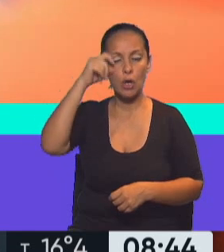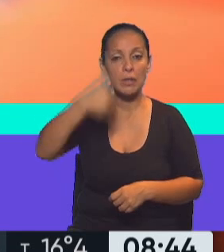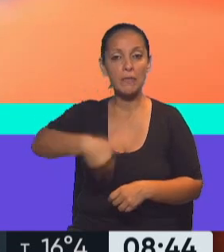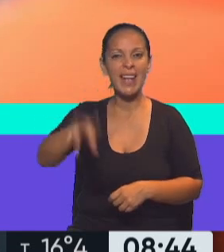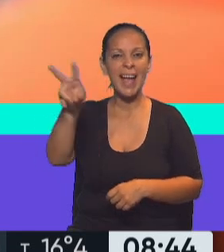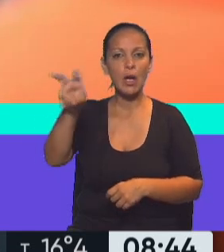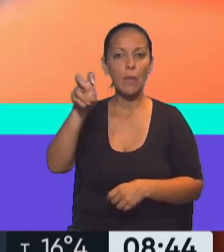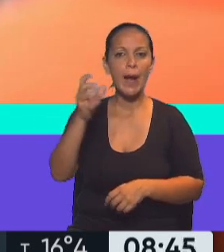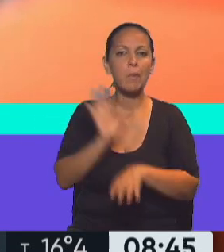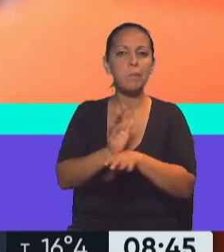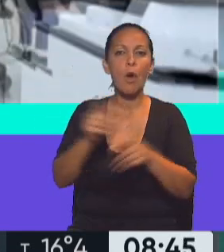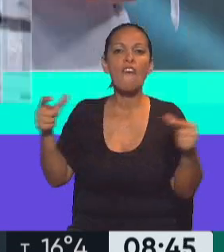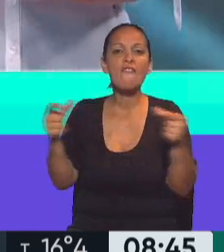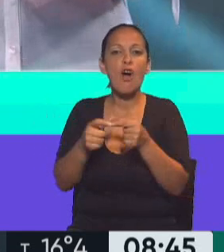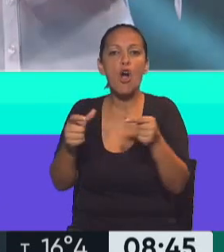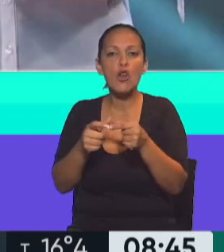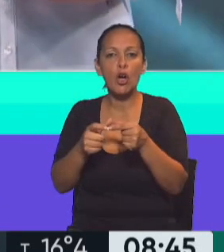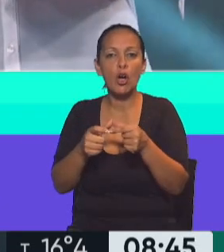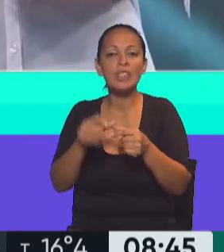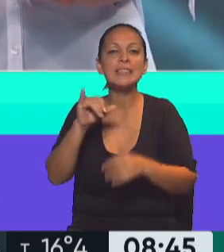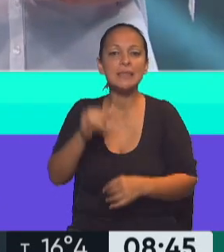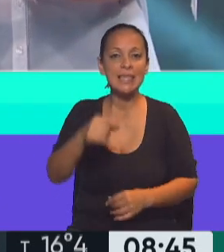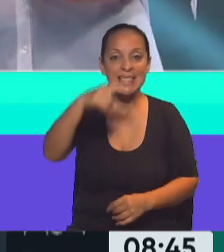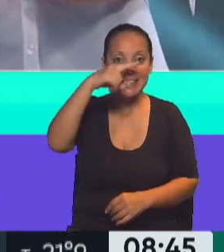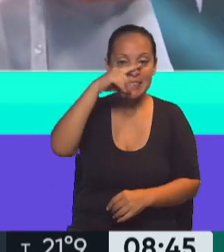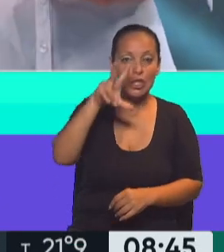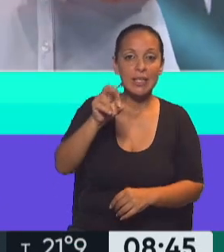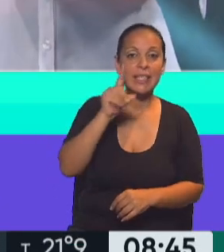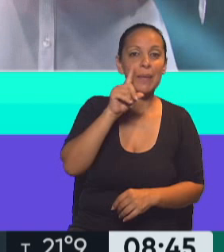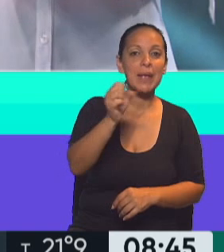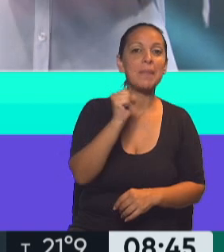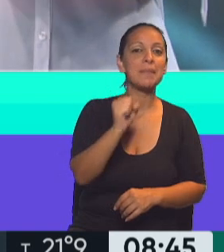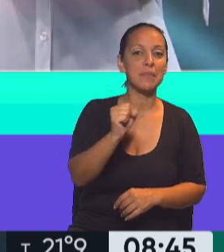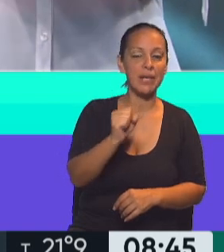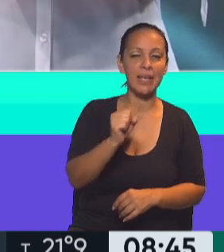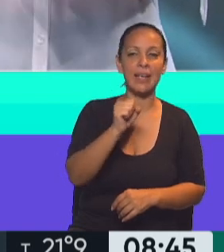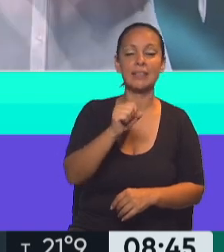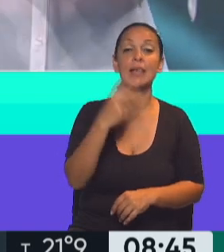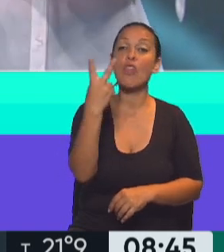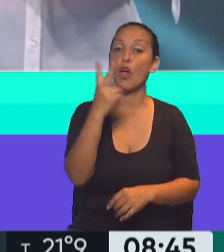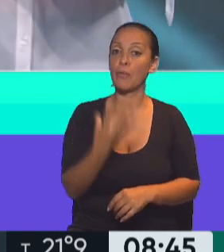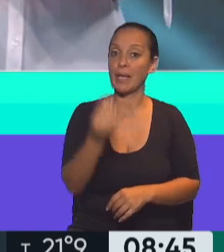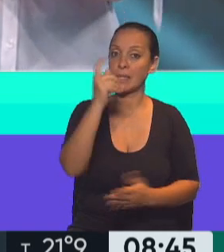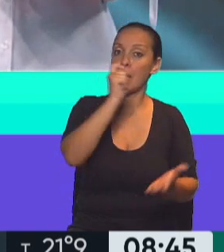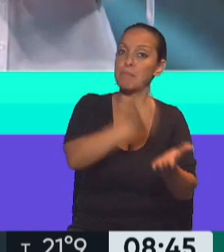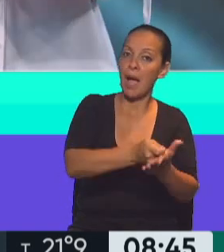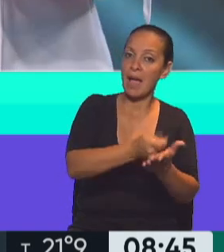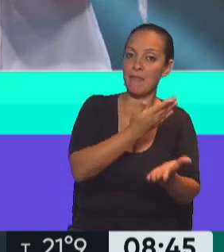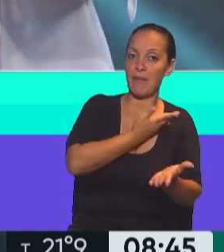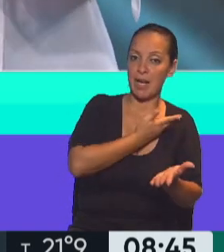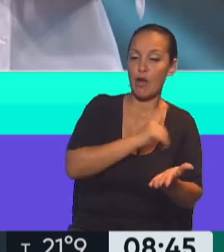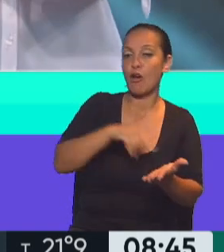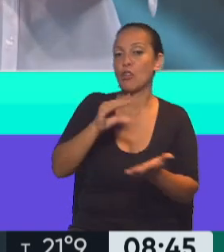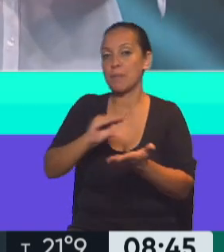un bono. Sí. 730 mil pesos, reitero. En dos pagos se los van a hacer. Una parte ahora, en febrero,